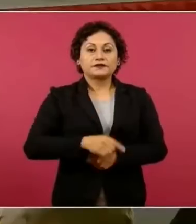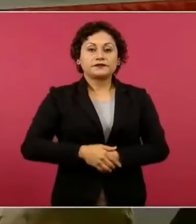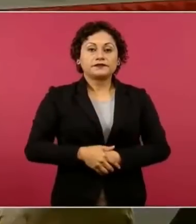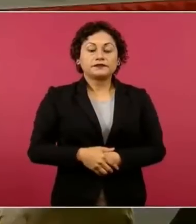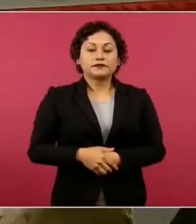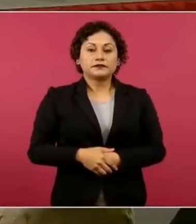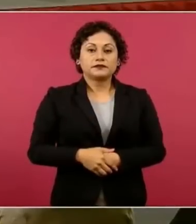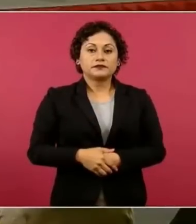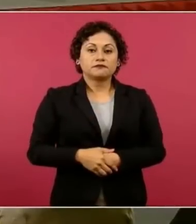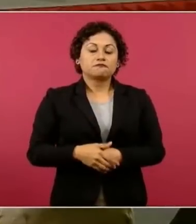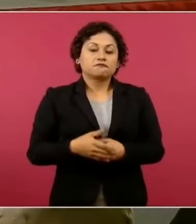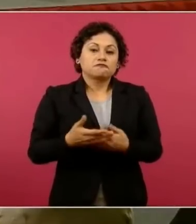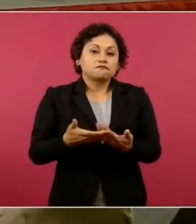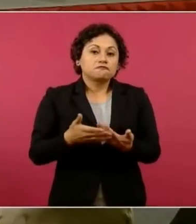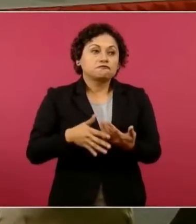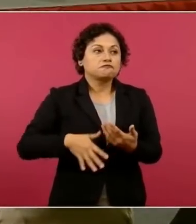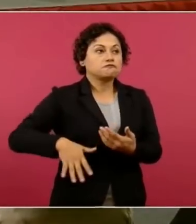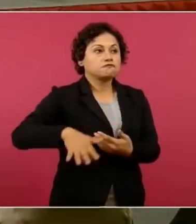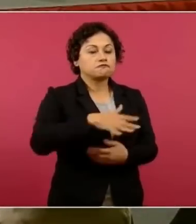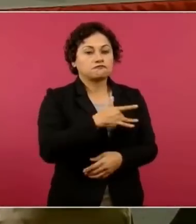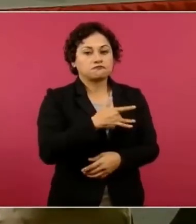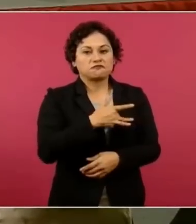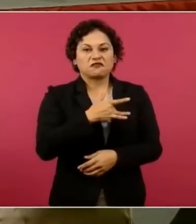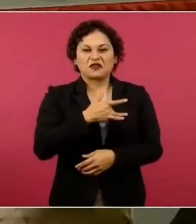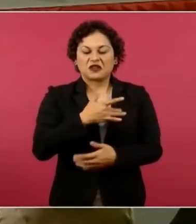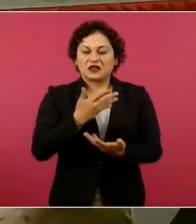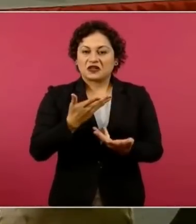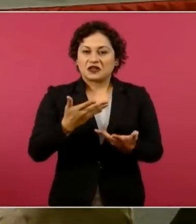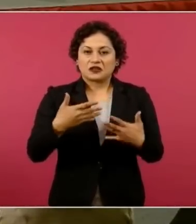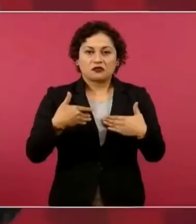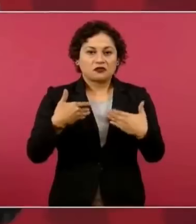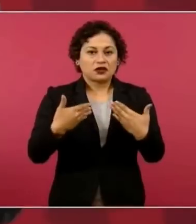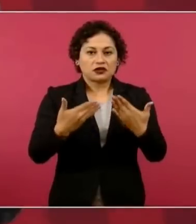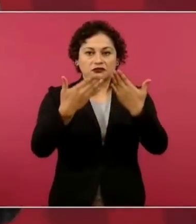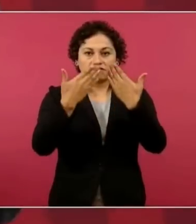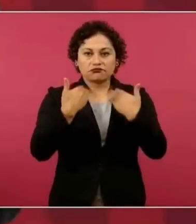de desconfianza, de desorden.